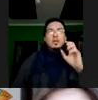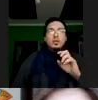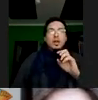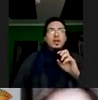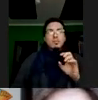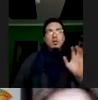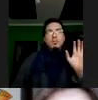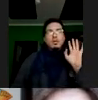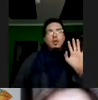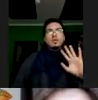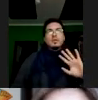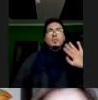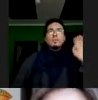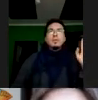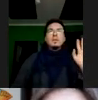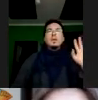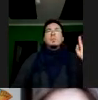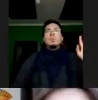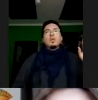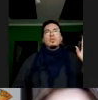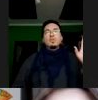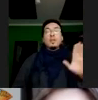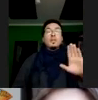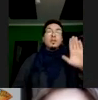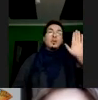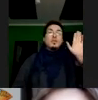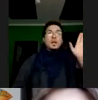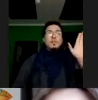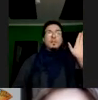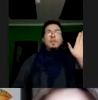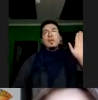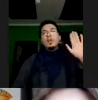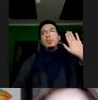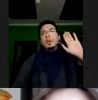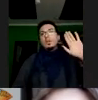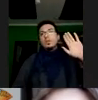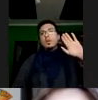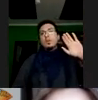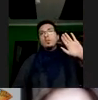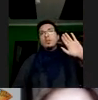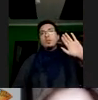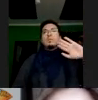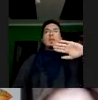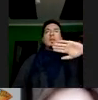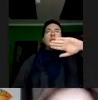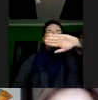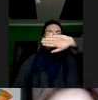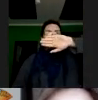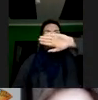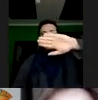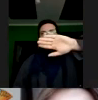están viendo en el ejemplo, el plano de elevación permite poder conocer desde afuera el objeto en cuestión, pero de